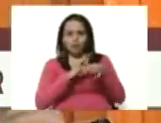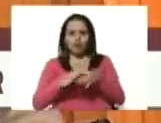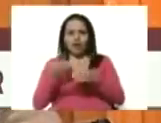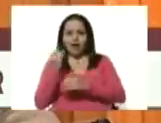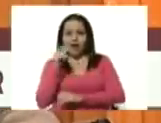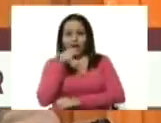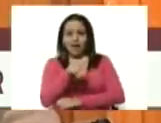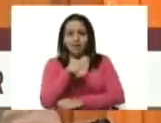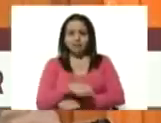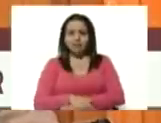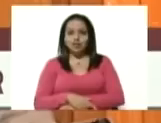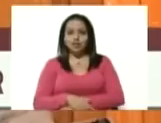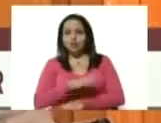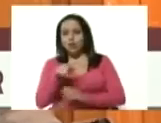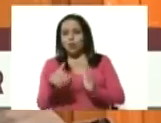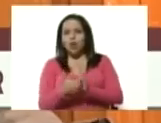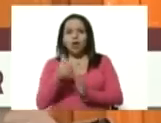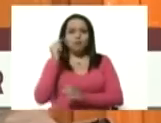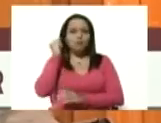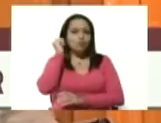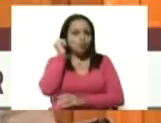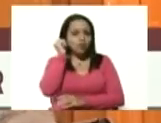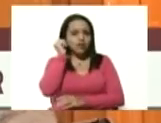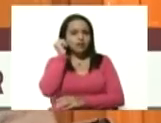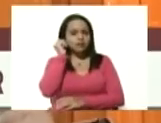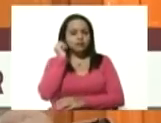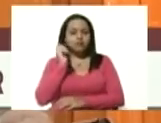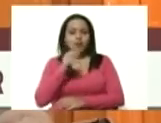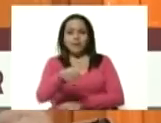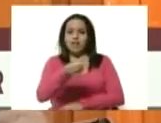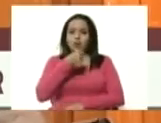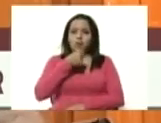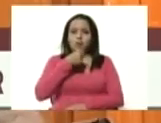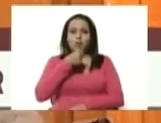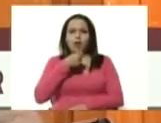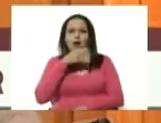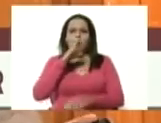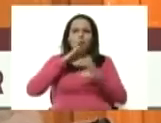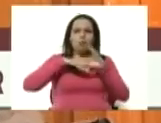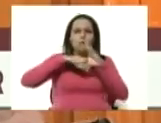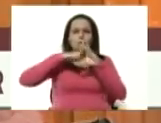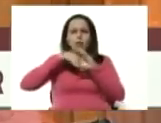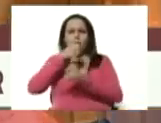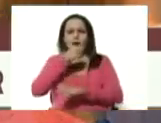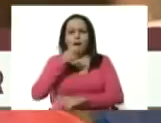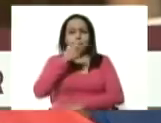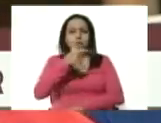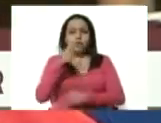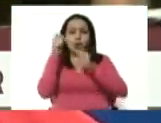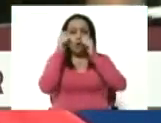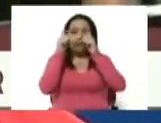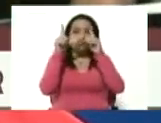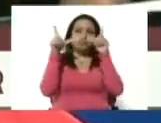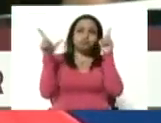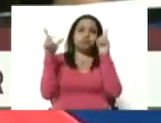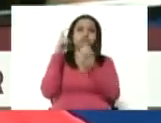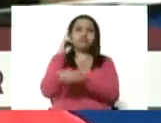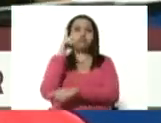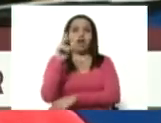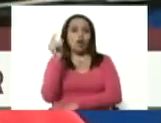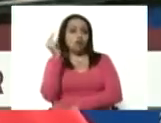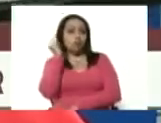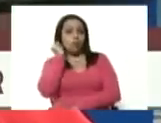allí. Ellas hablaron, tomaron los micrófonos, se dirigieron a un público que estaba allí estupefacto. Unas